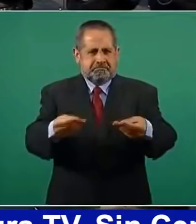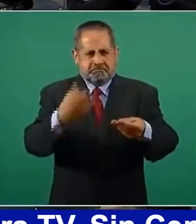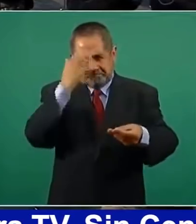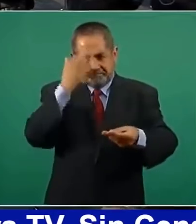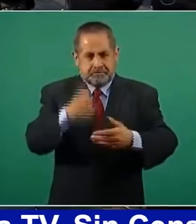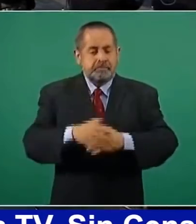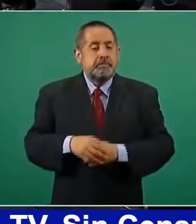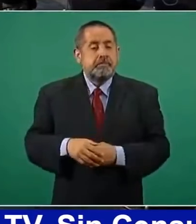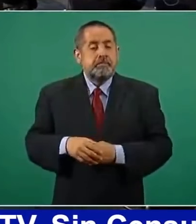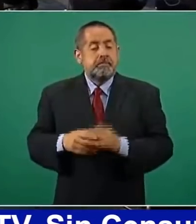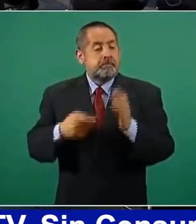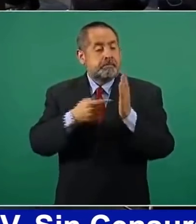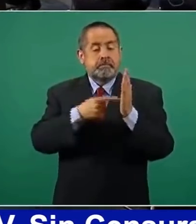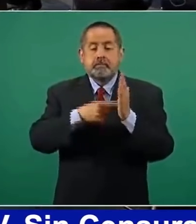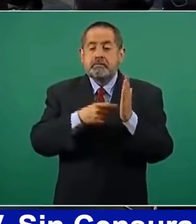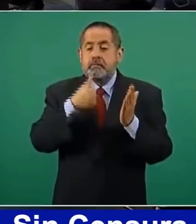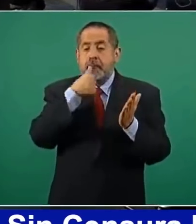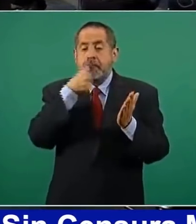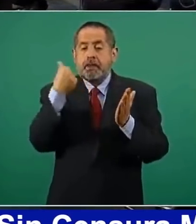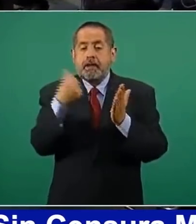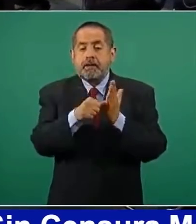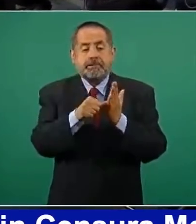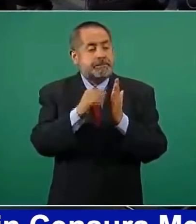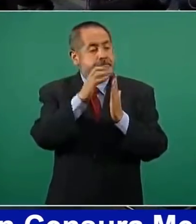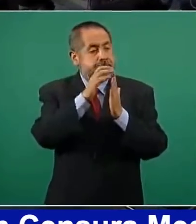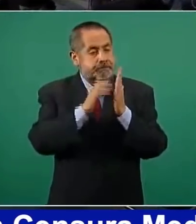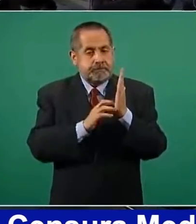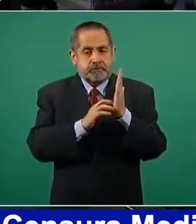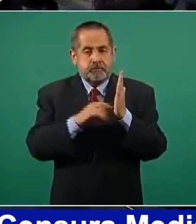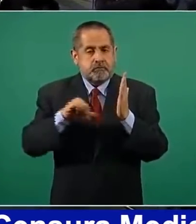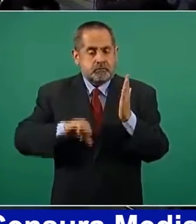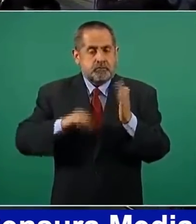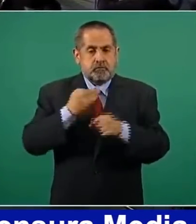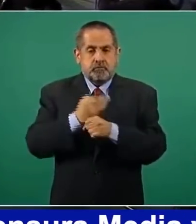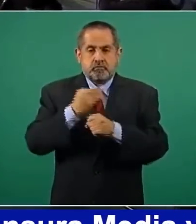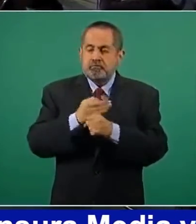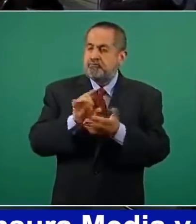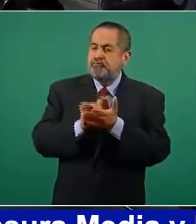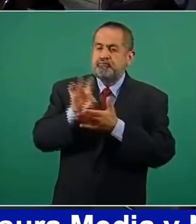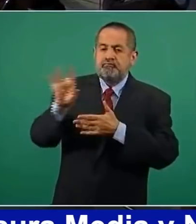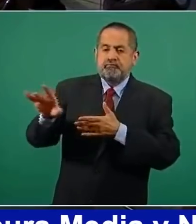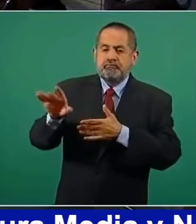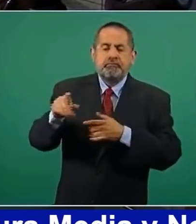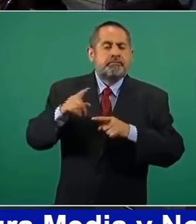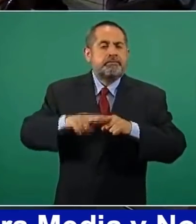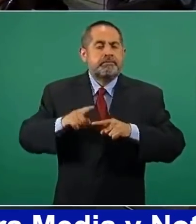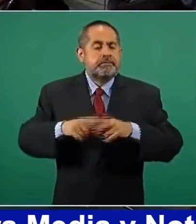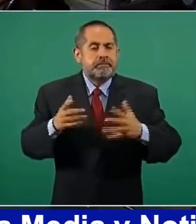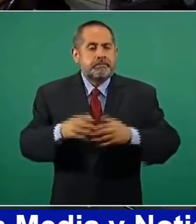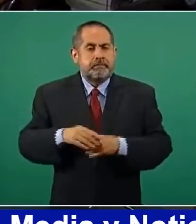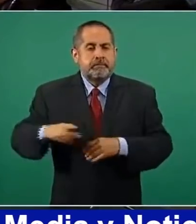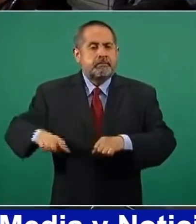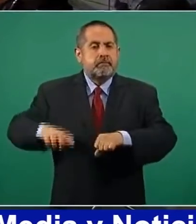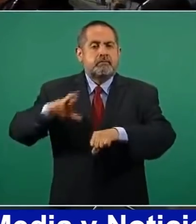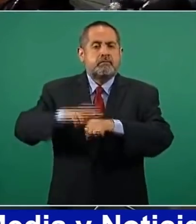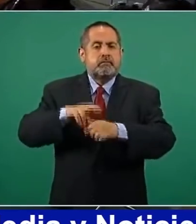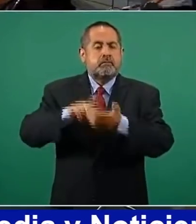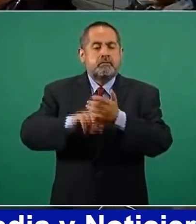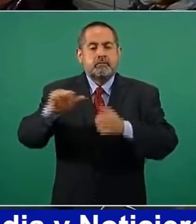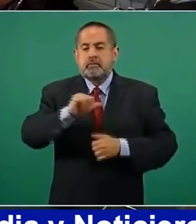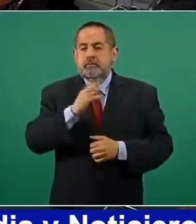Es una carta que el día de hoy estoy enviando a la gobernadora de